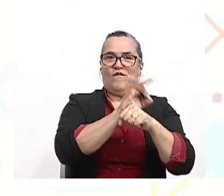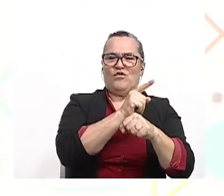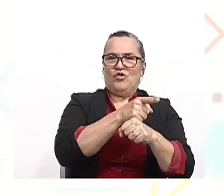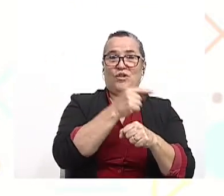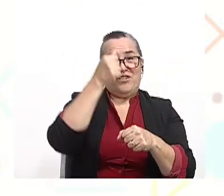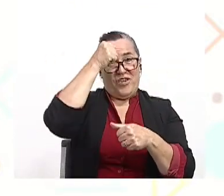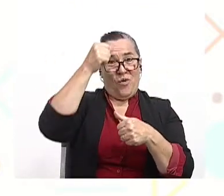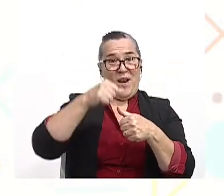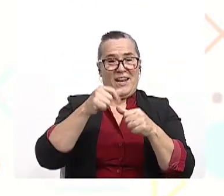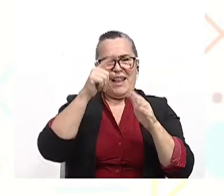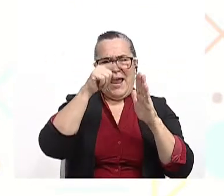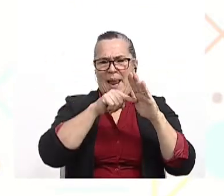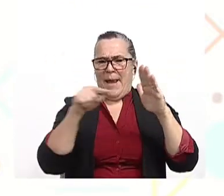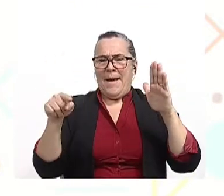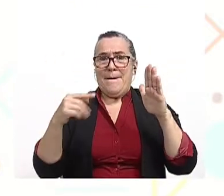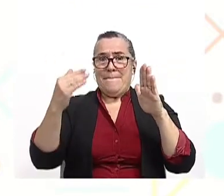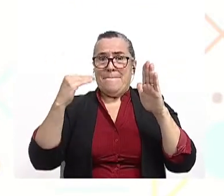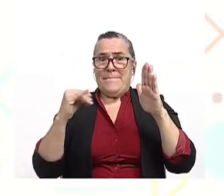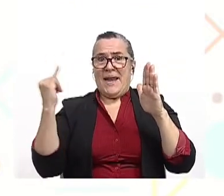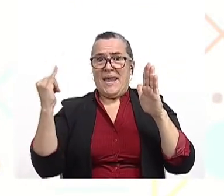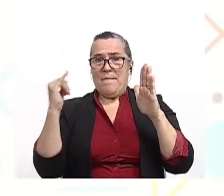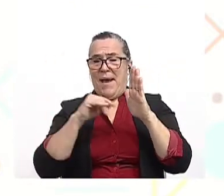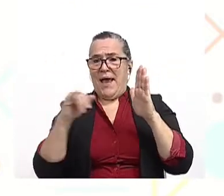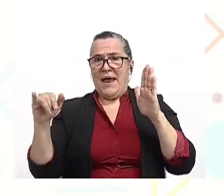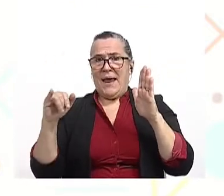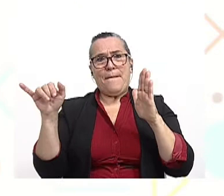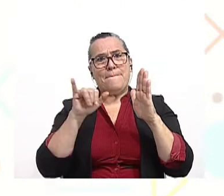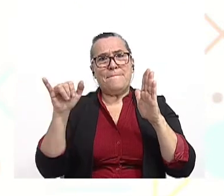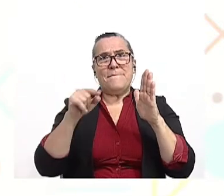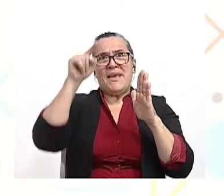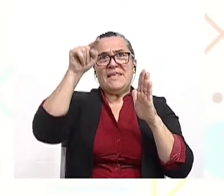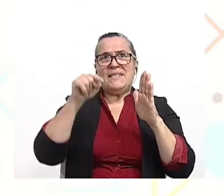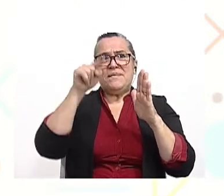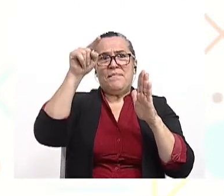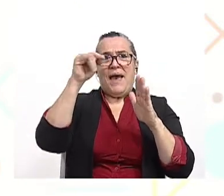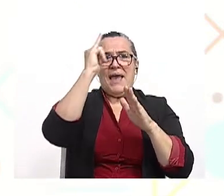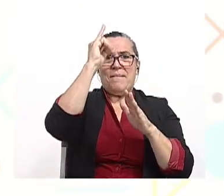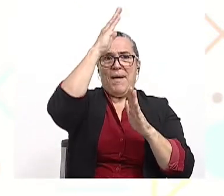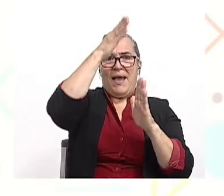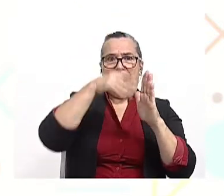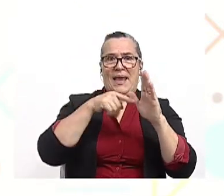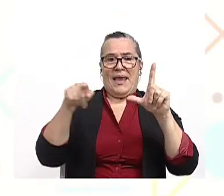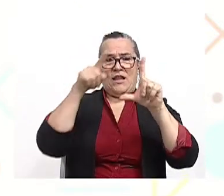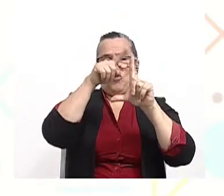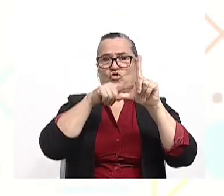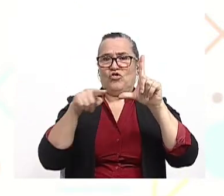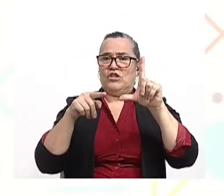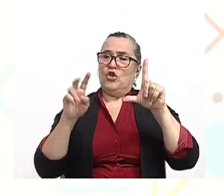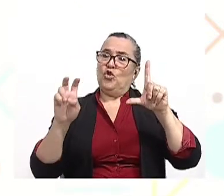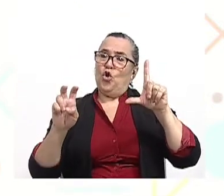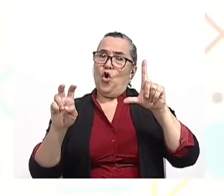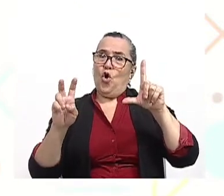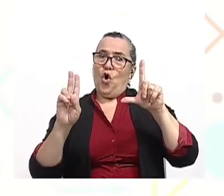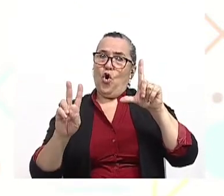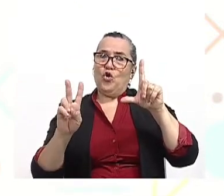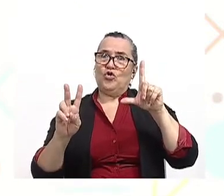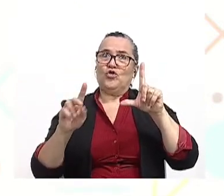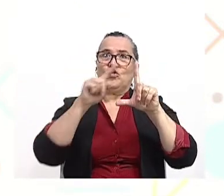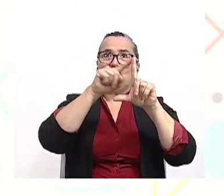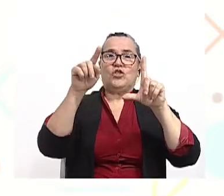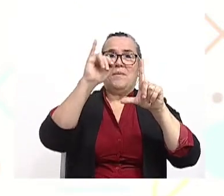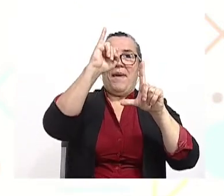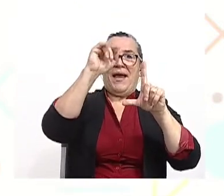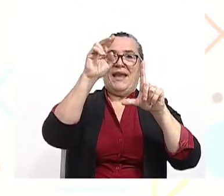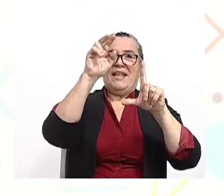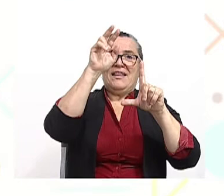preimagen le hacemos corresponder la misma imagen. Para la preimagen 2, la imagen 2. Preimagen 3, imagen